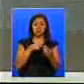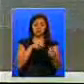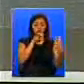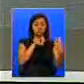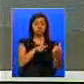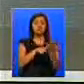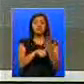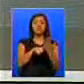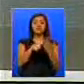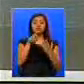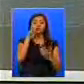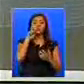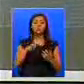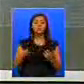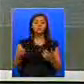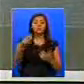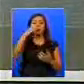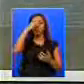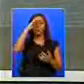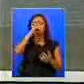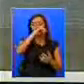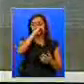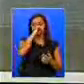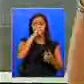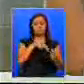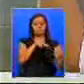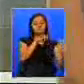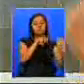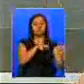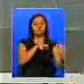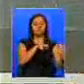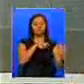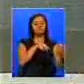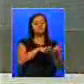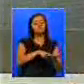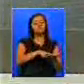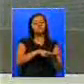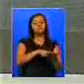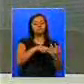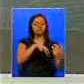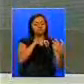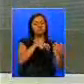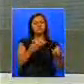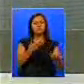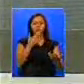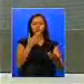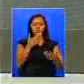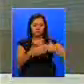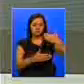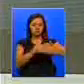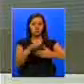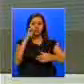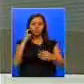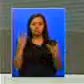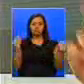ministro de Turismo de Cuba. Y cómo a lo largo de los años han venido incrementando el número de visitas de